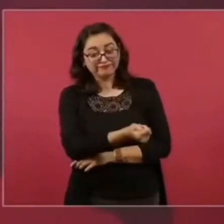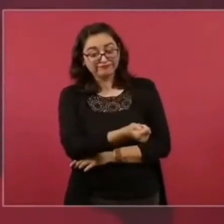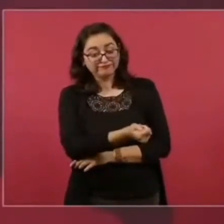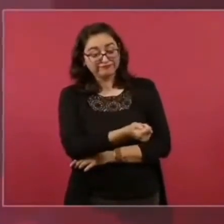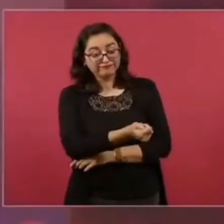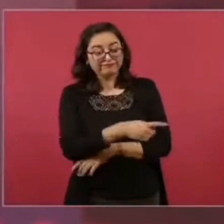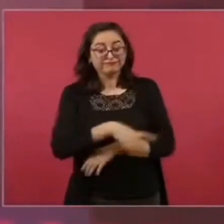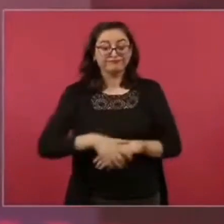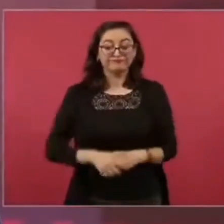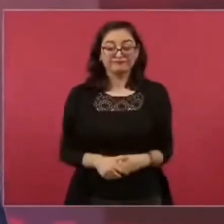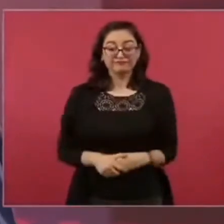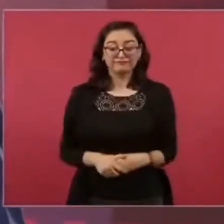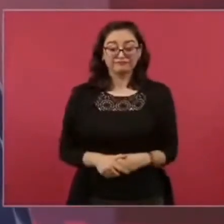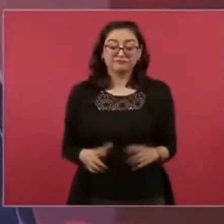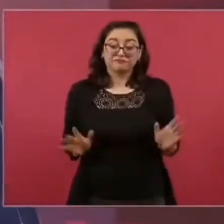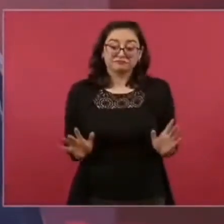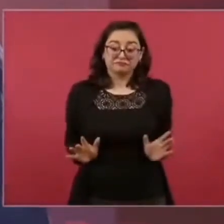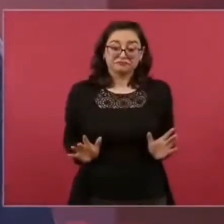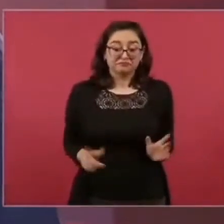elegir.